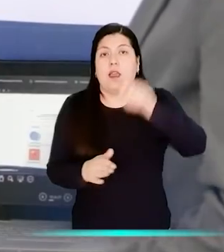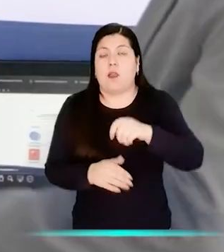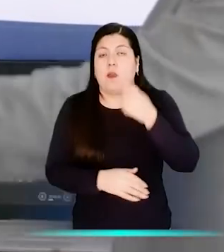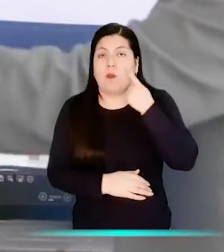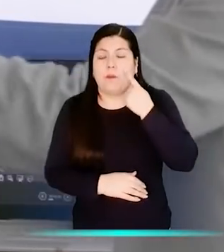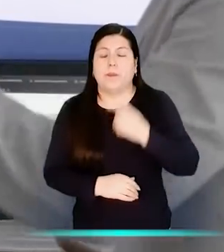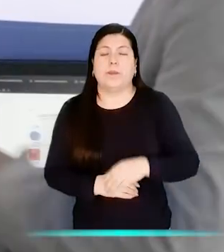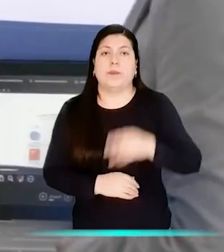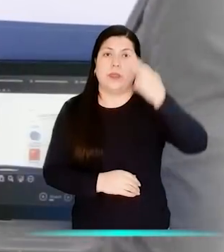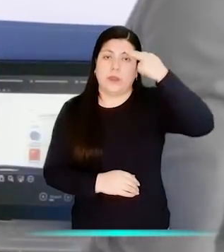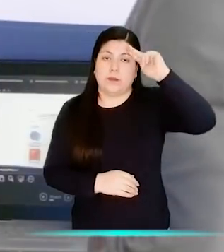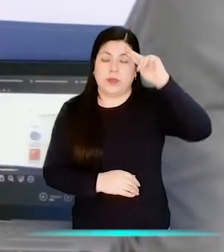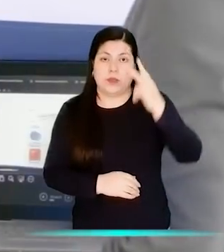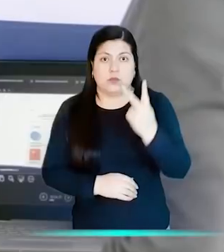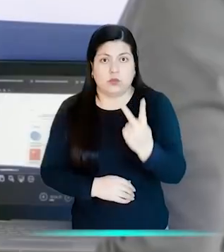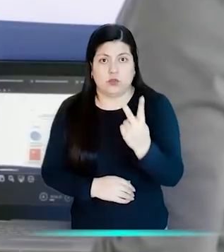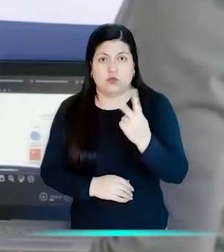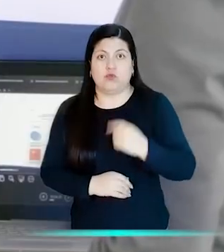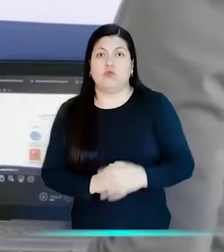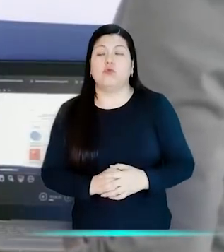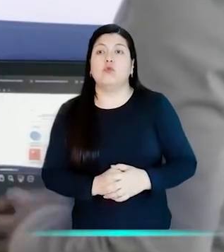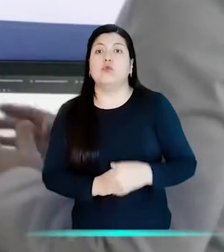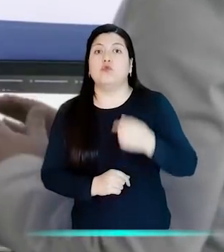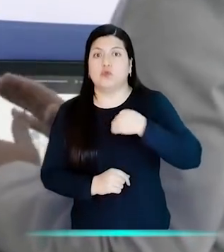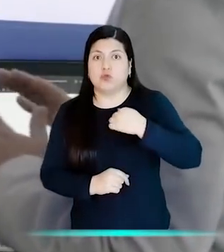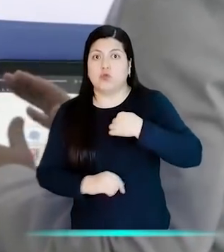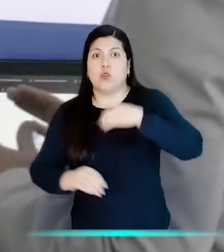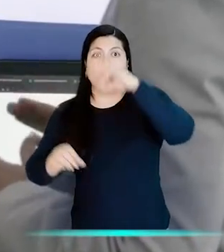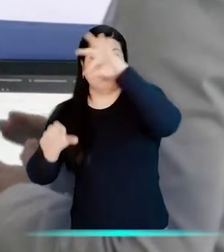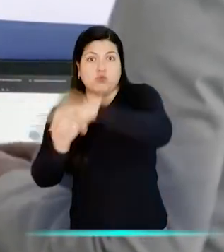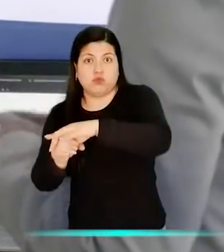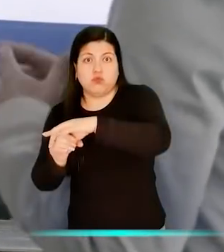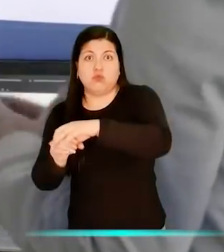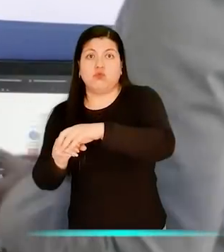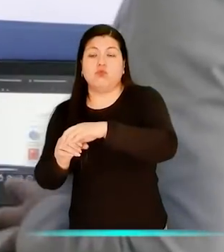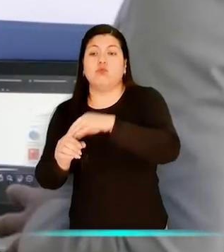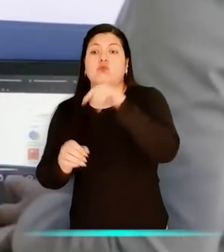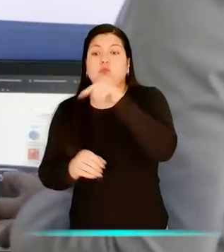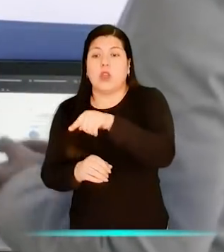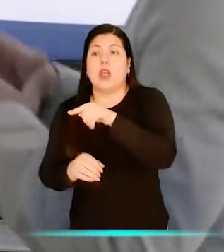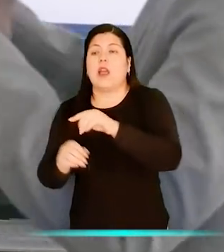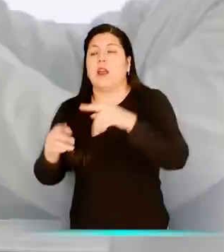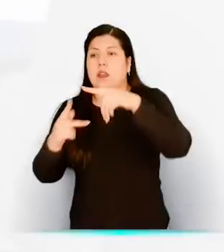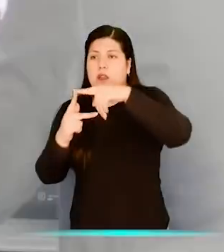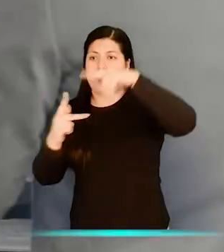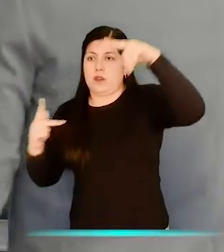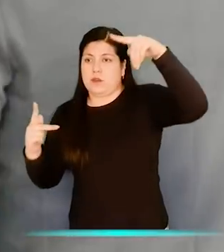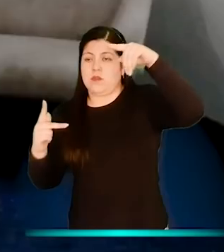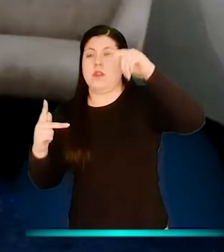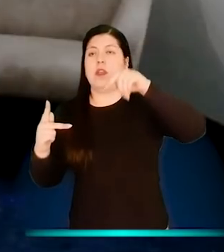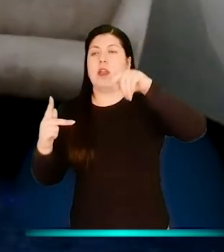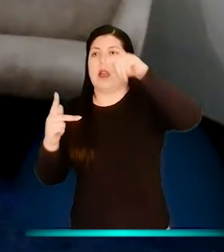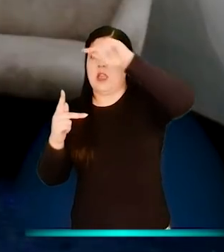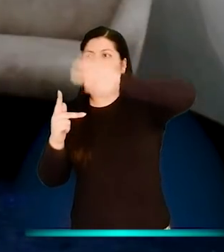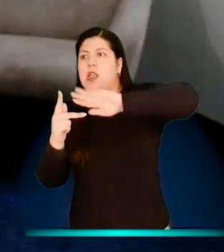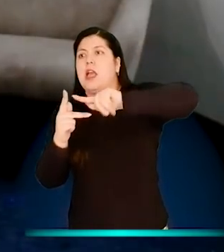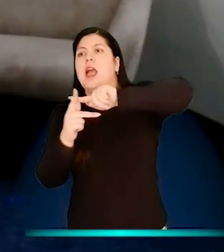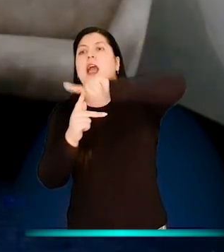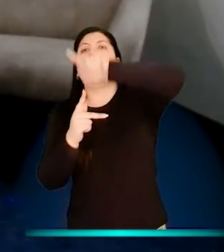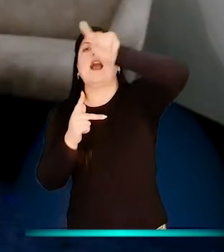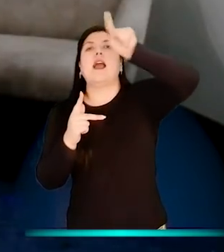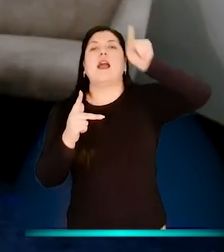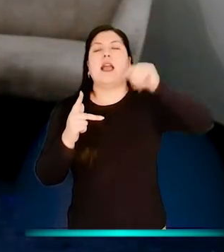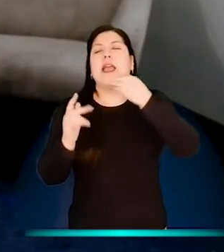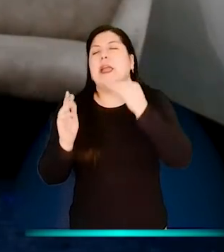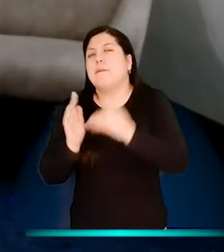marcado? Se puede interpretar de dos formas. O cuando yo marco mi tarjeta electoral como elector por fuera de los candidatos, de los cuadros, de